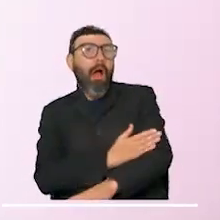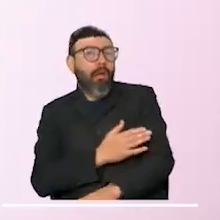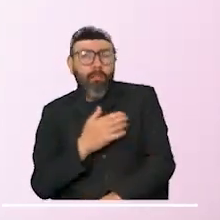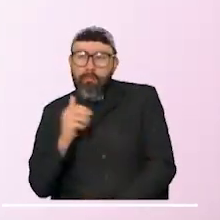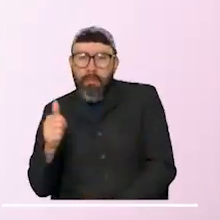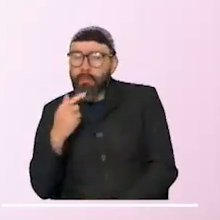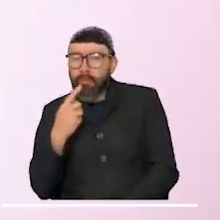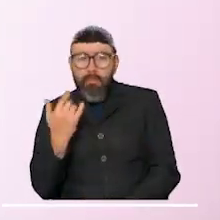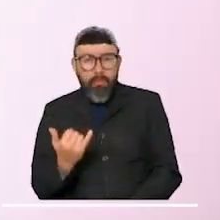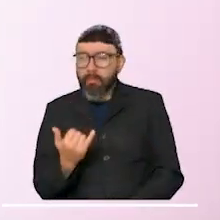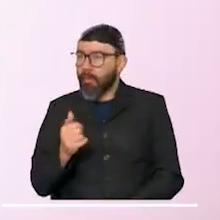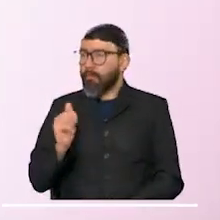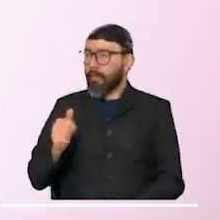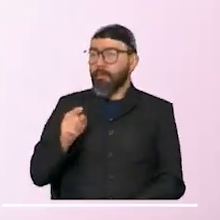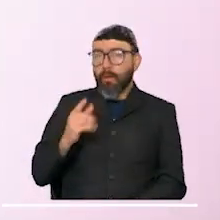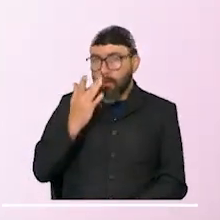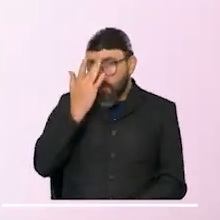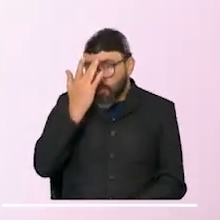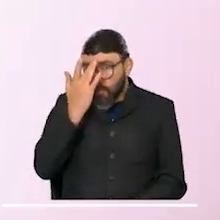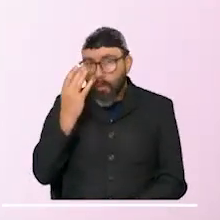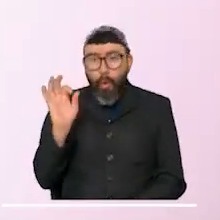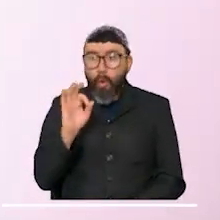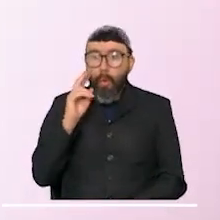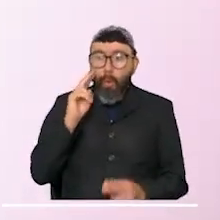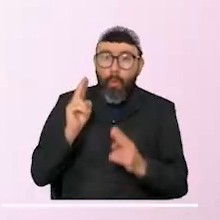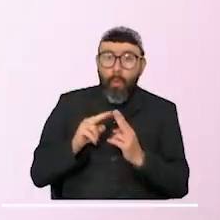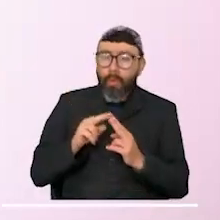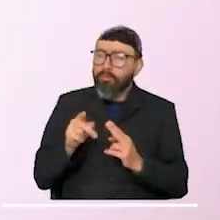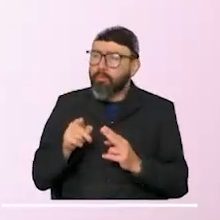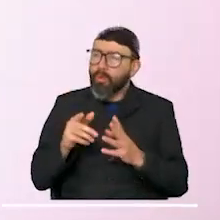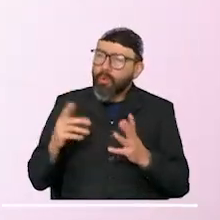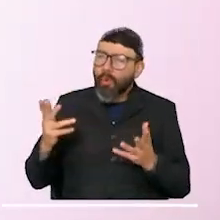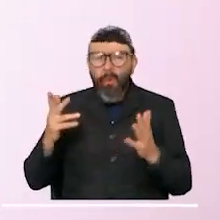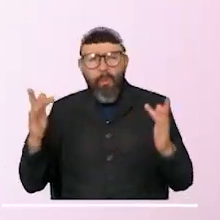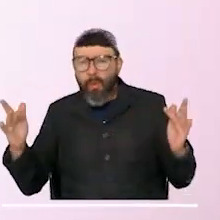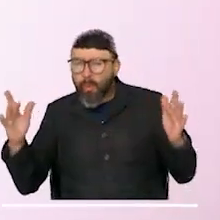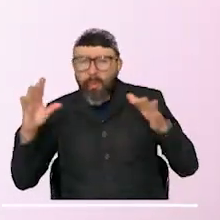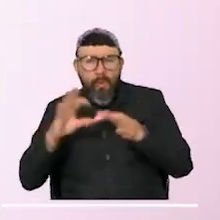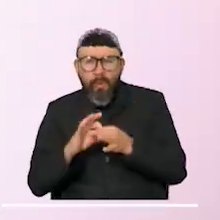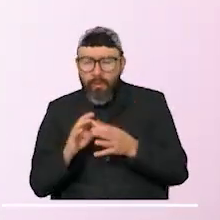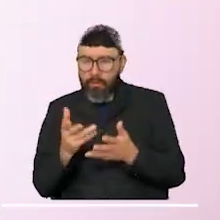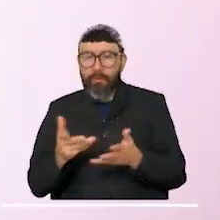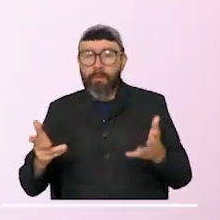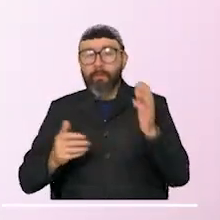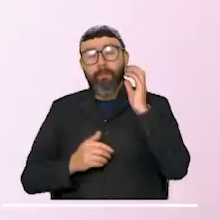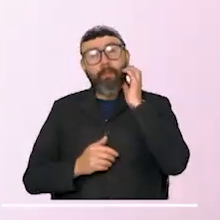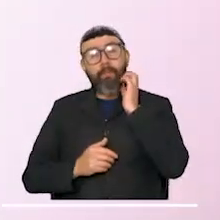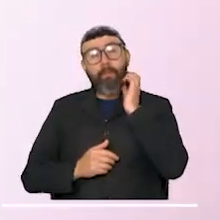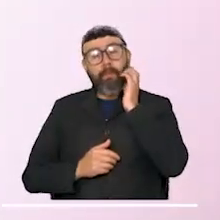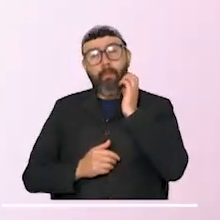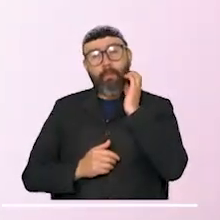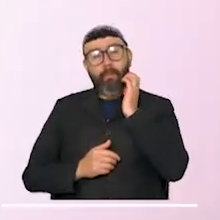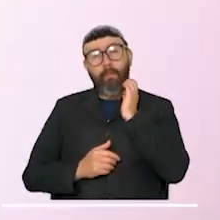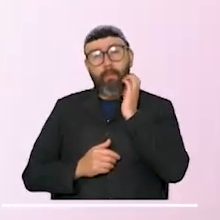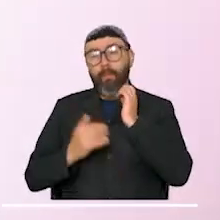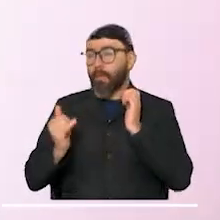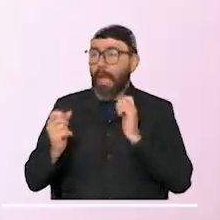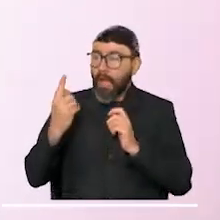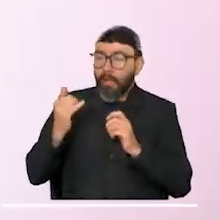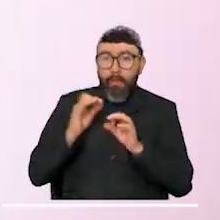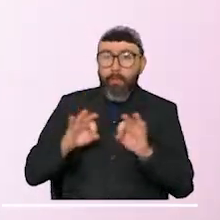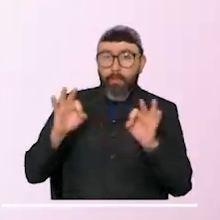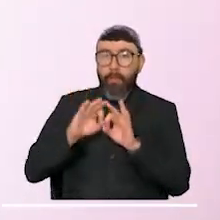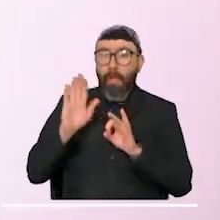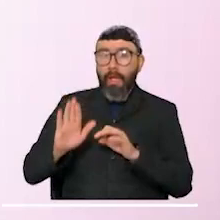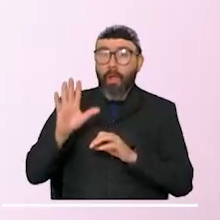esa Unión de la masturbación y reconocer cómo es esa Unión Y esa genitalidad digamos que aquí algo como un tip importante Respecto a los